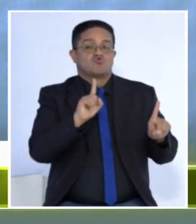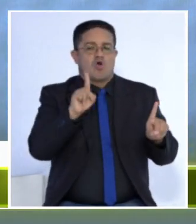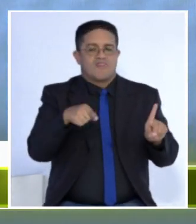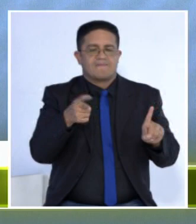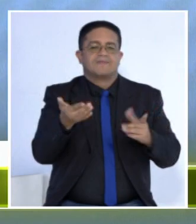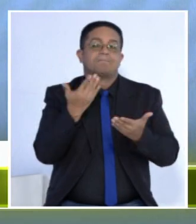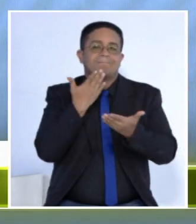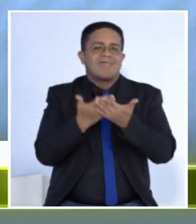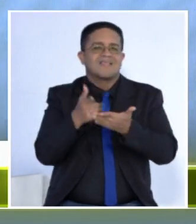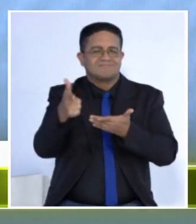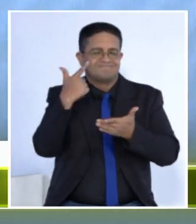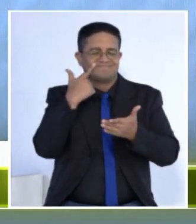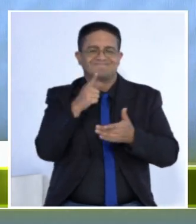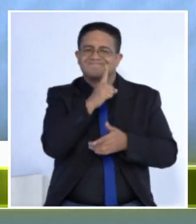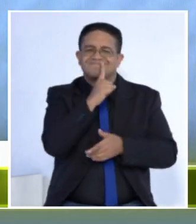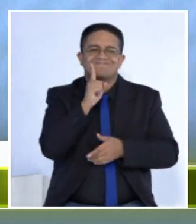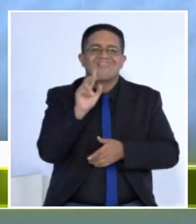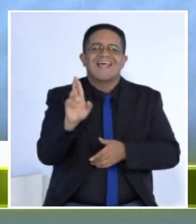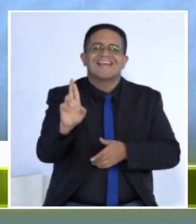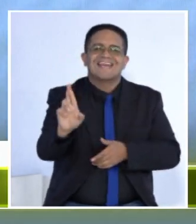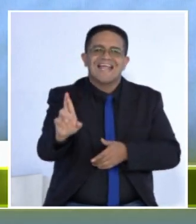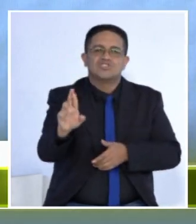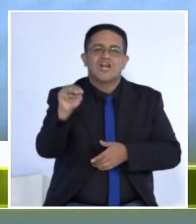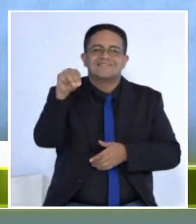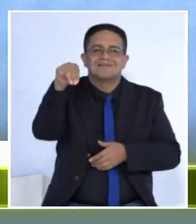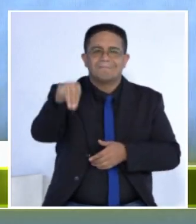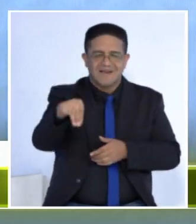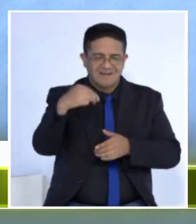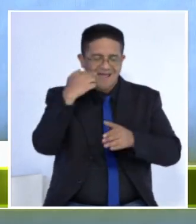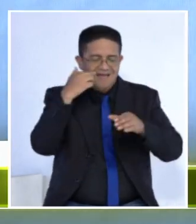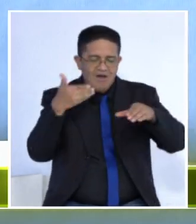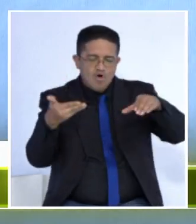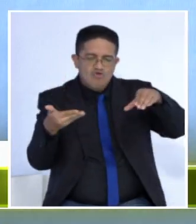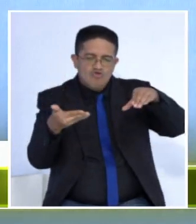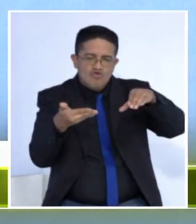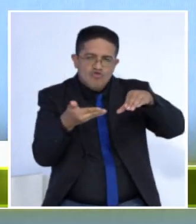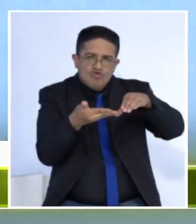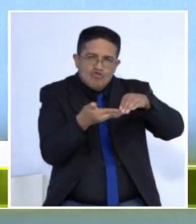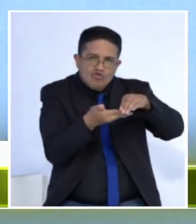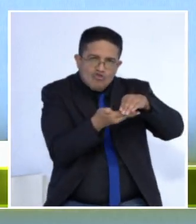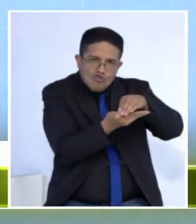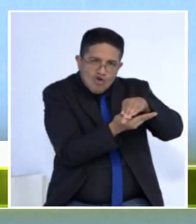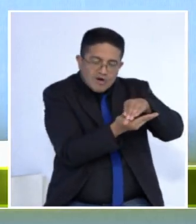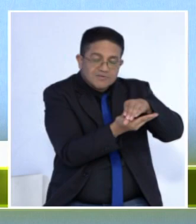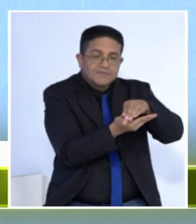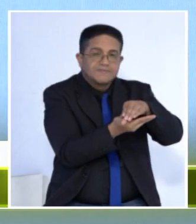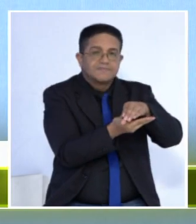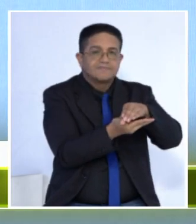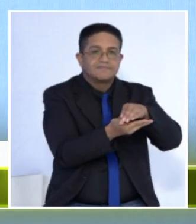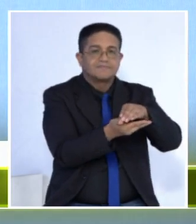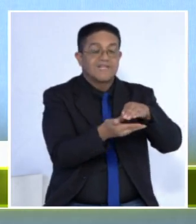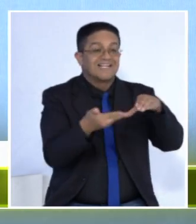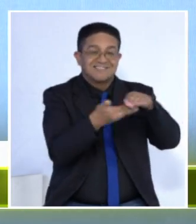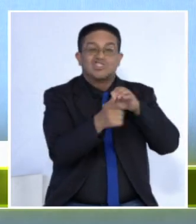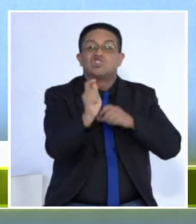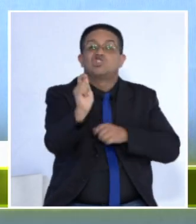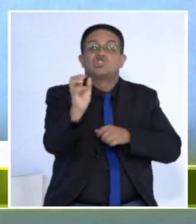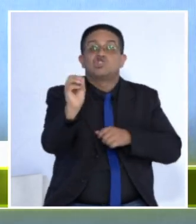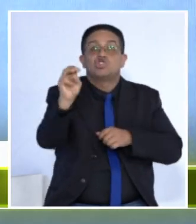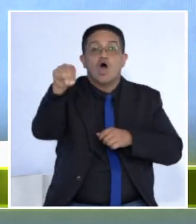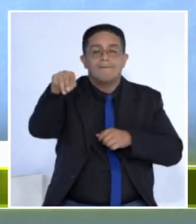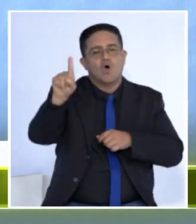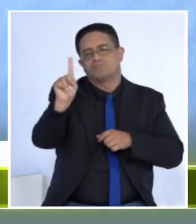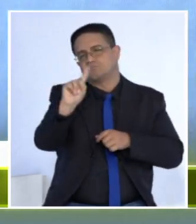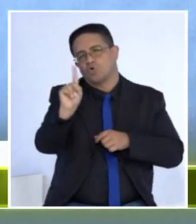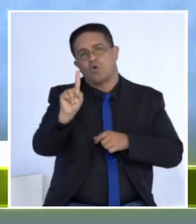la resonancia magnética cerebral con contraste. No la tomografía. Aquí pasa mucho